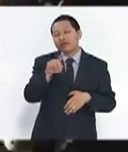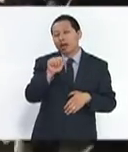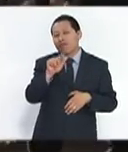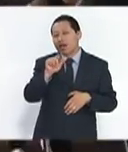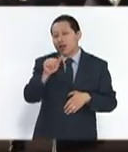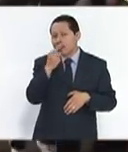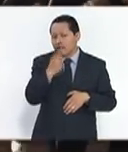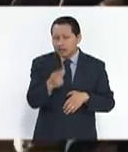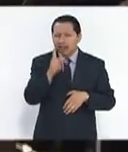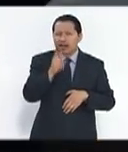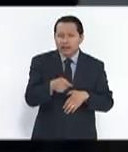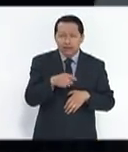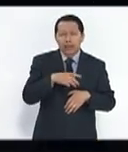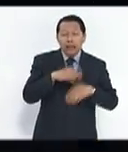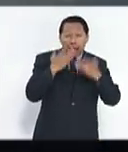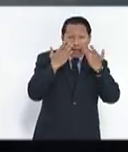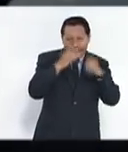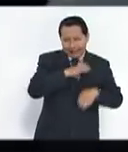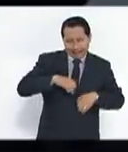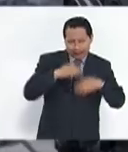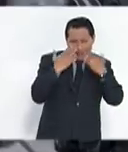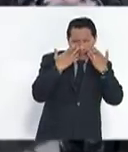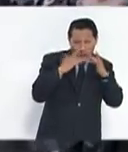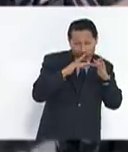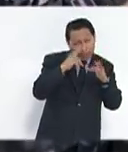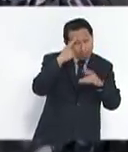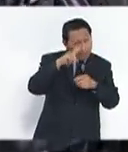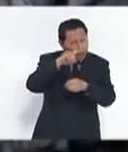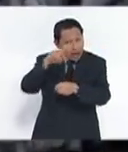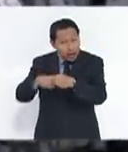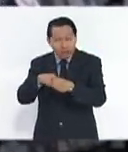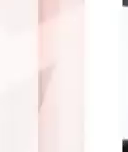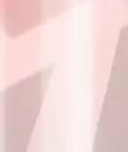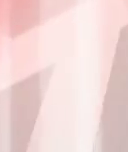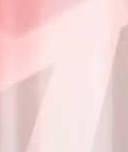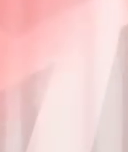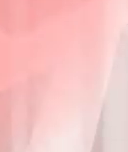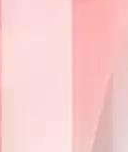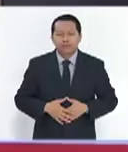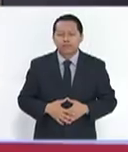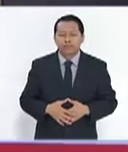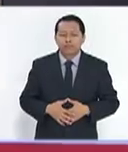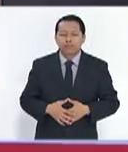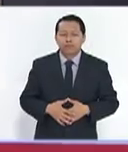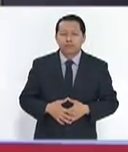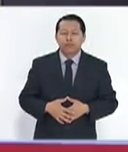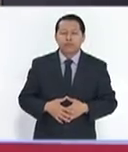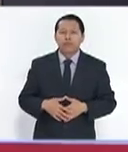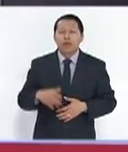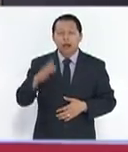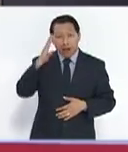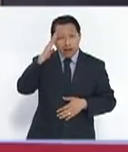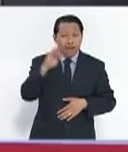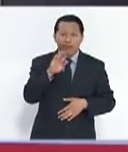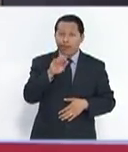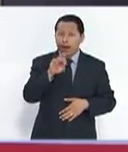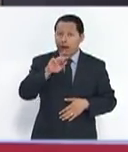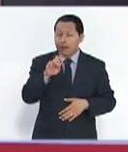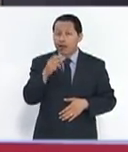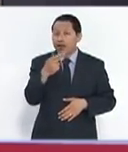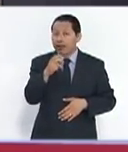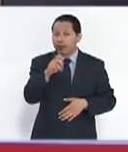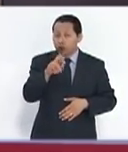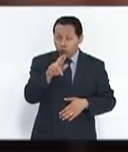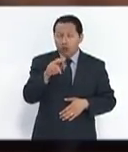que vaya a declinar por algún candidato en lo que resta de esta campaña. El titular de la FEPADE, Héctor